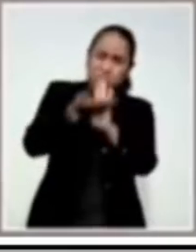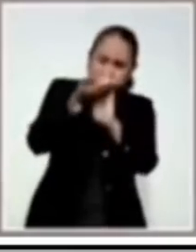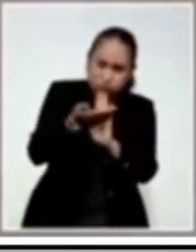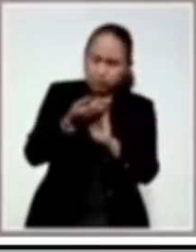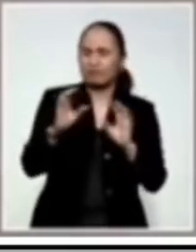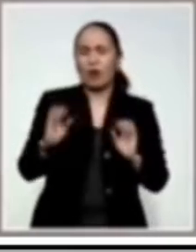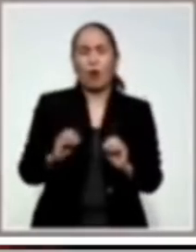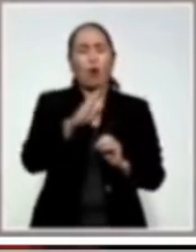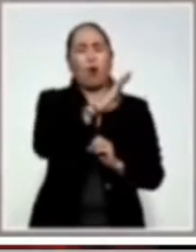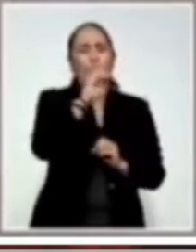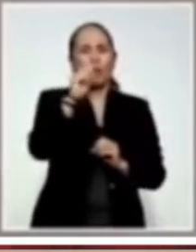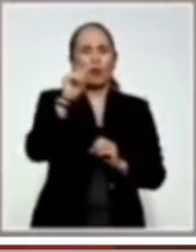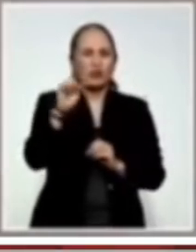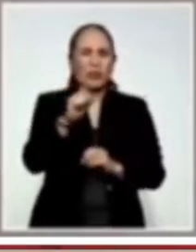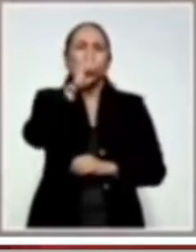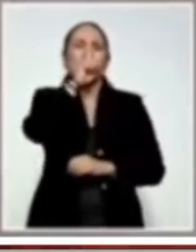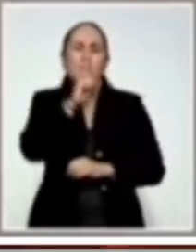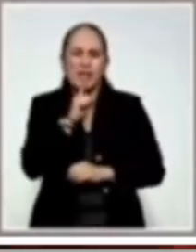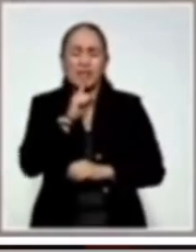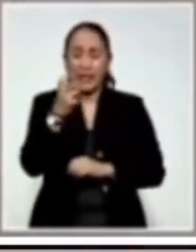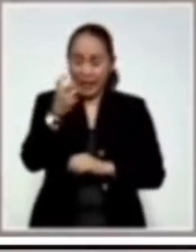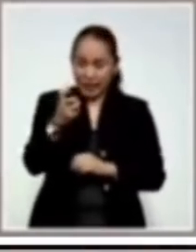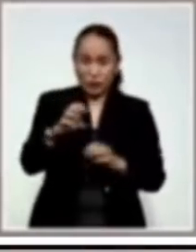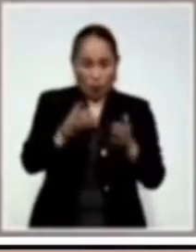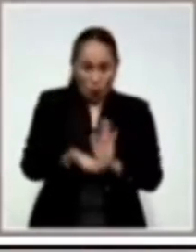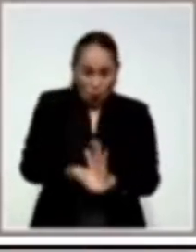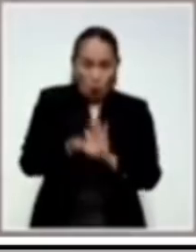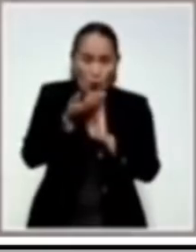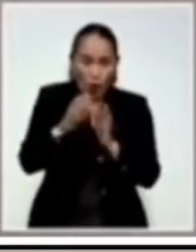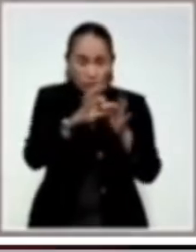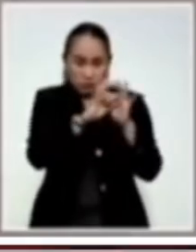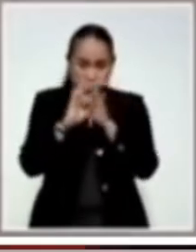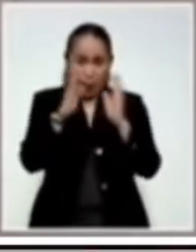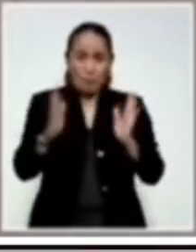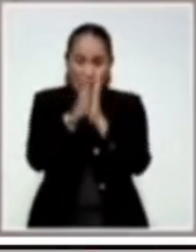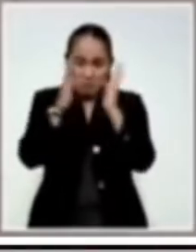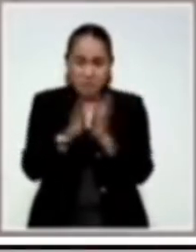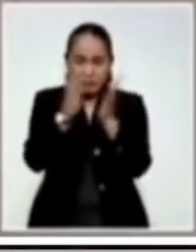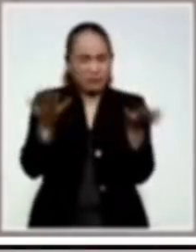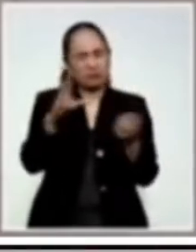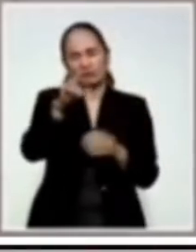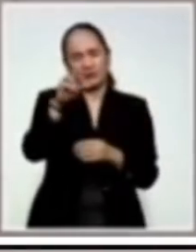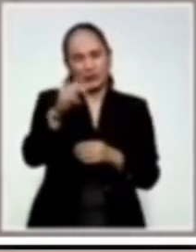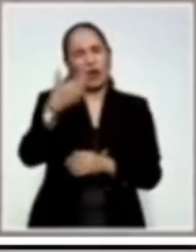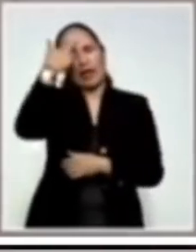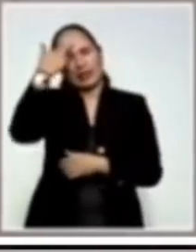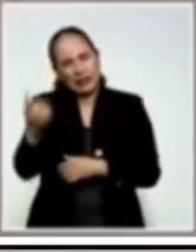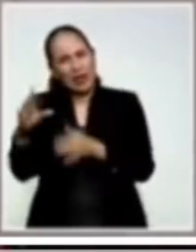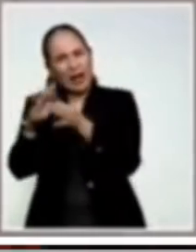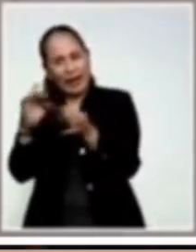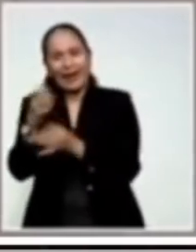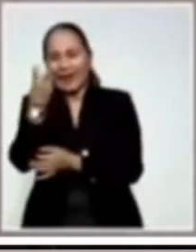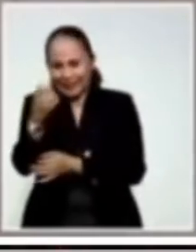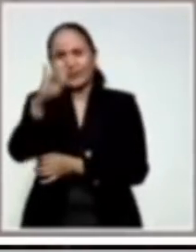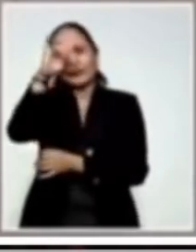democracia, las razones y los argumentos sí. Todo mundo tiene derecho a decir lo que